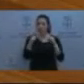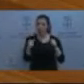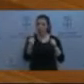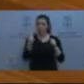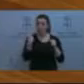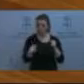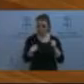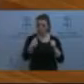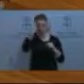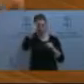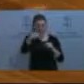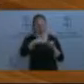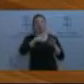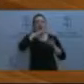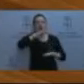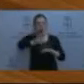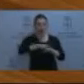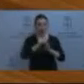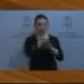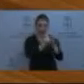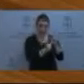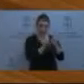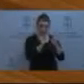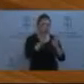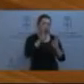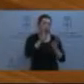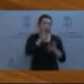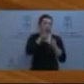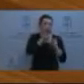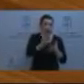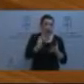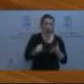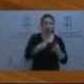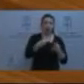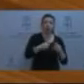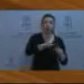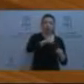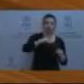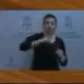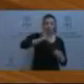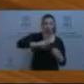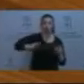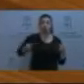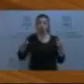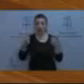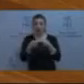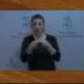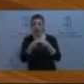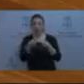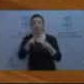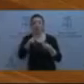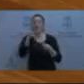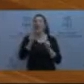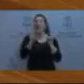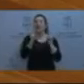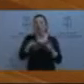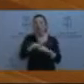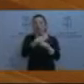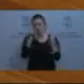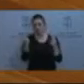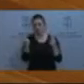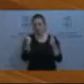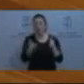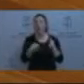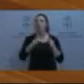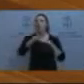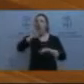acabo de señalar, tanto para la enseñanza privada concertada, aún en ciernes, como para la enseñanza pública, de acuerdo a los